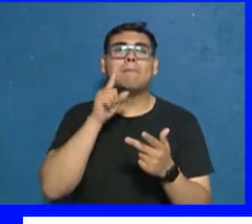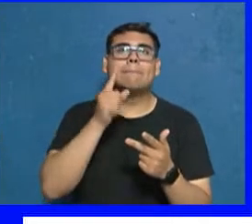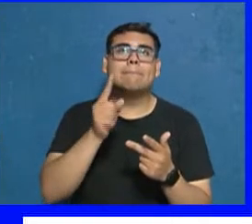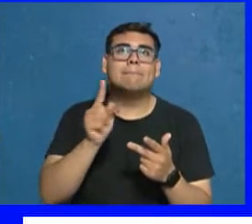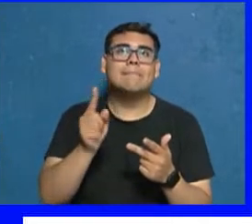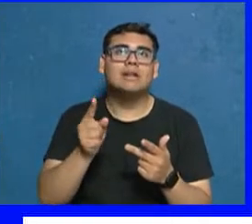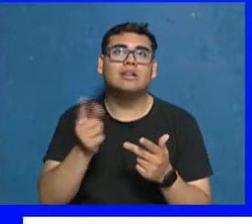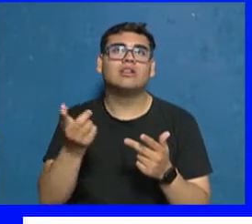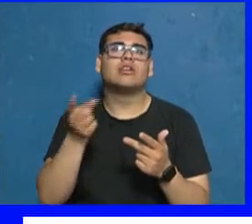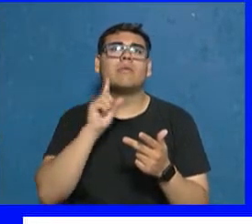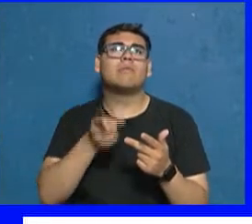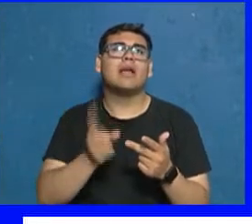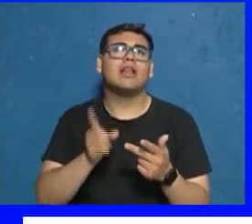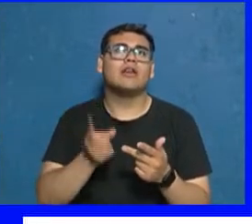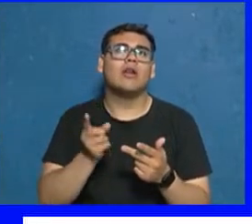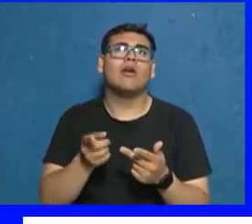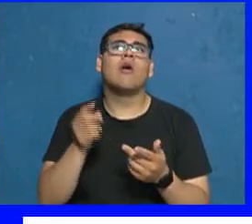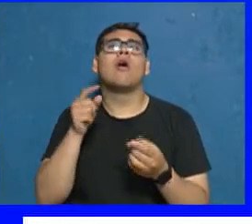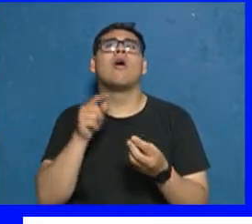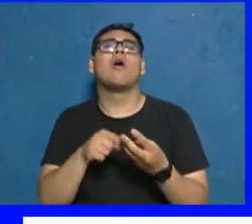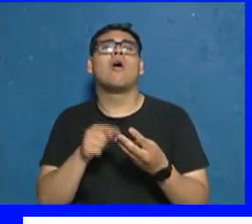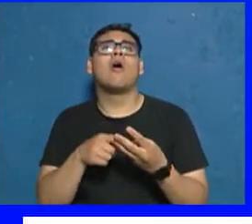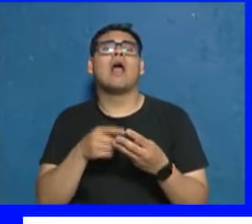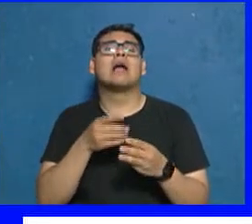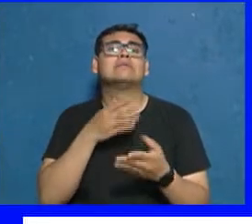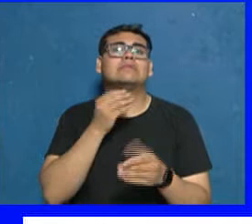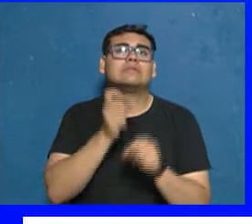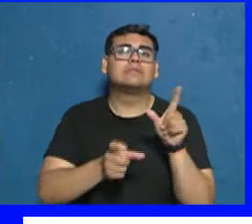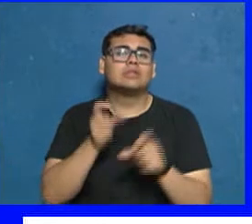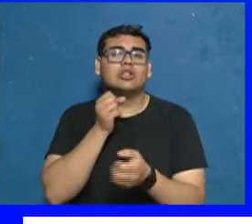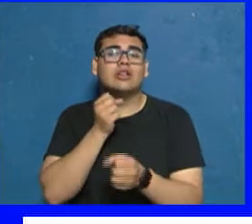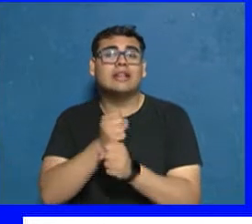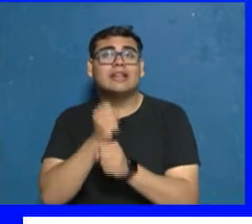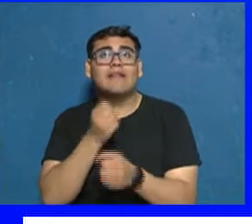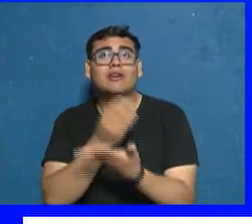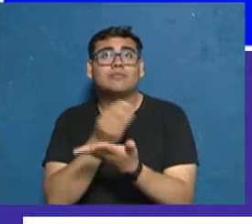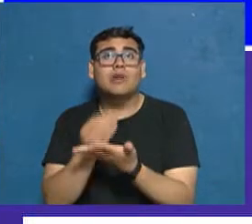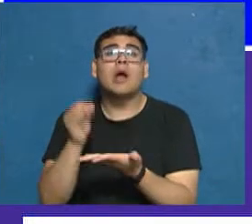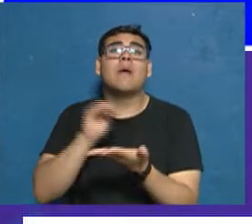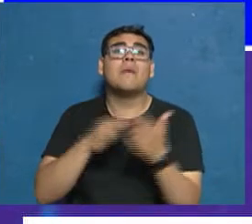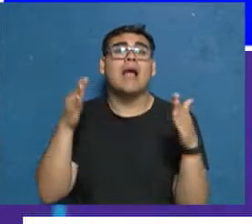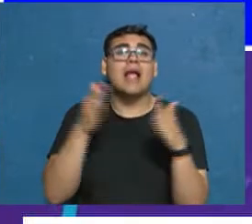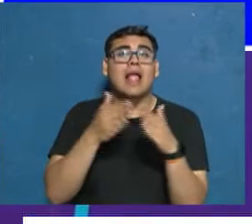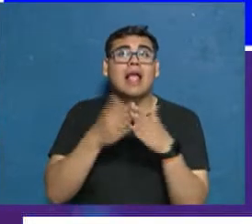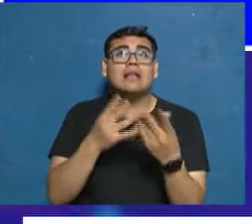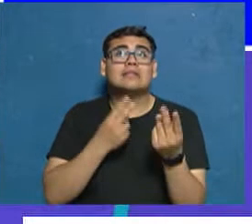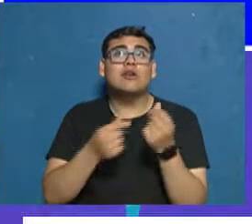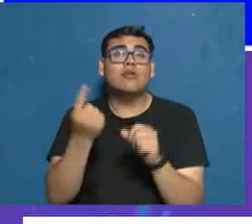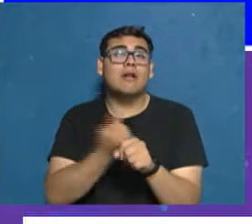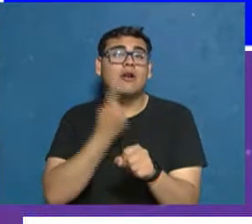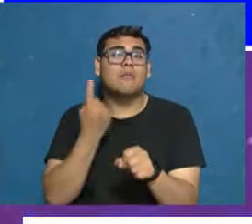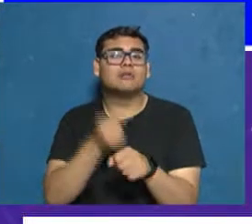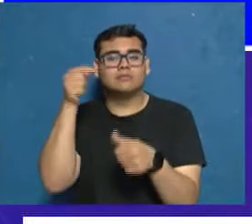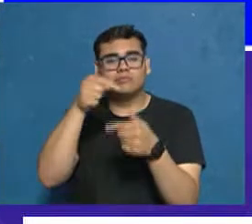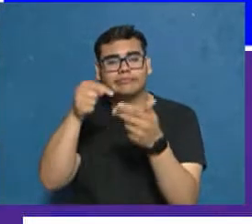falta de seguridad, del empleo y el acceso a la vivienda. Esos fueron los principales puntos a